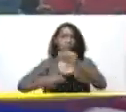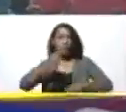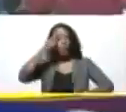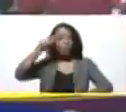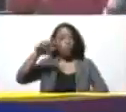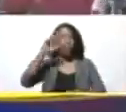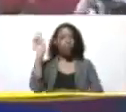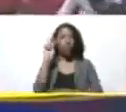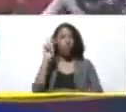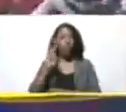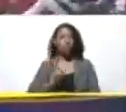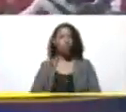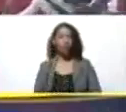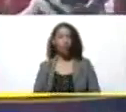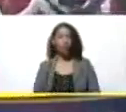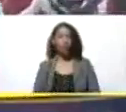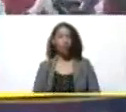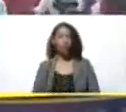pueblo de Venezuela.